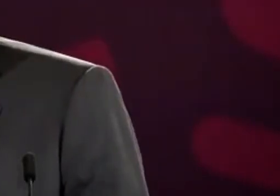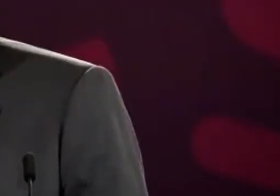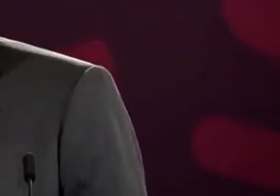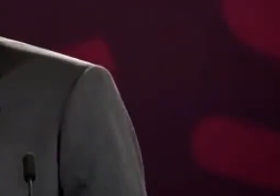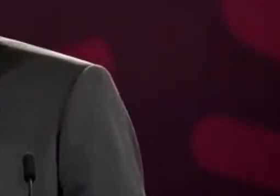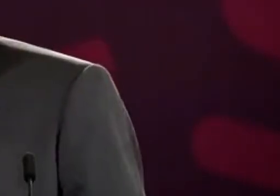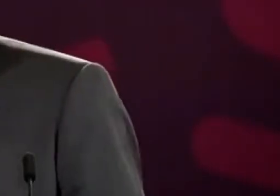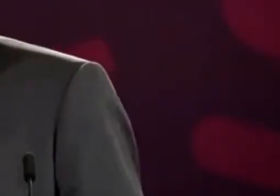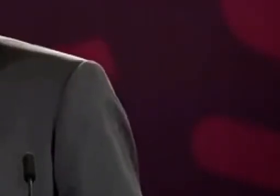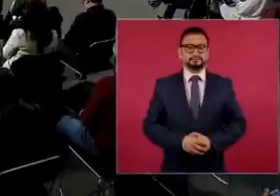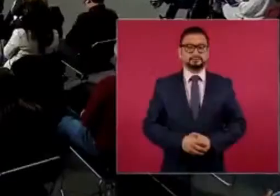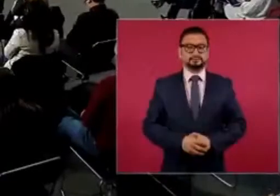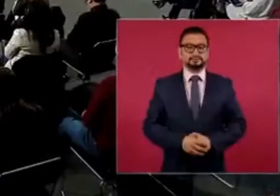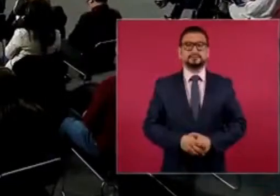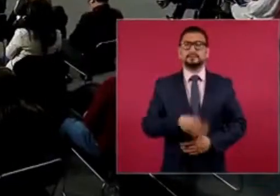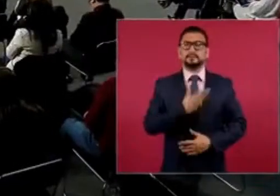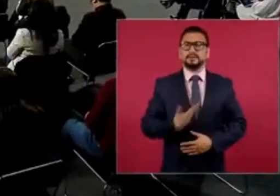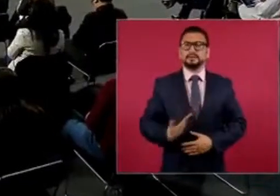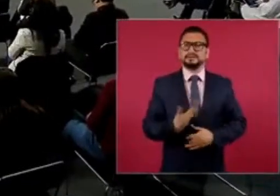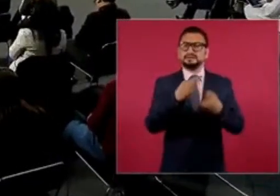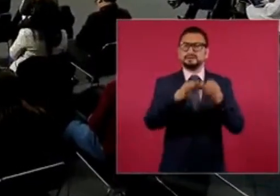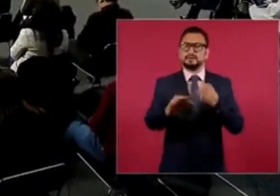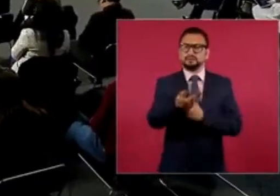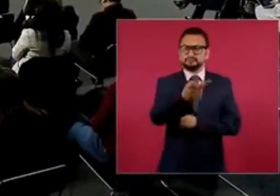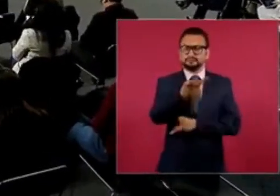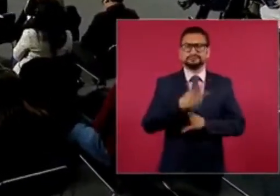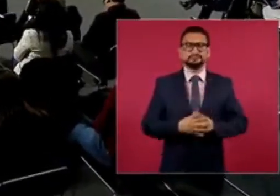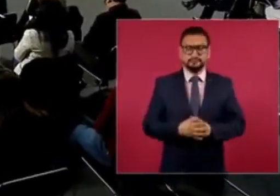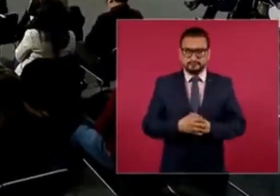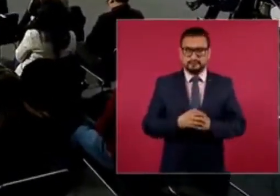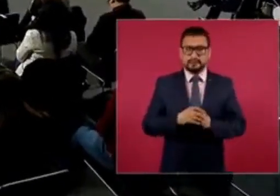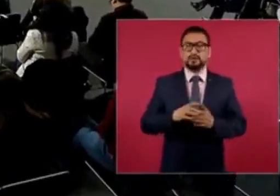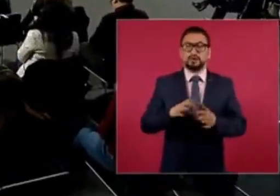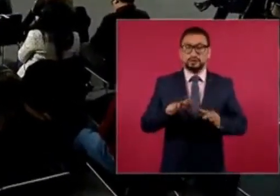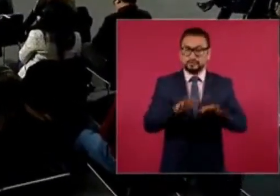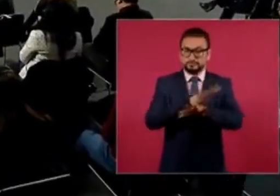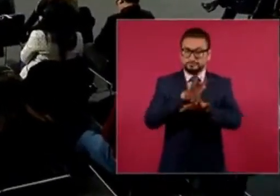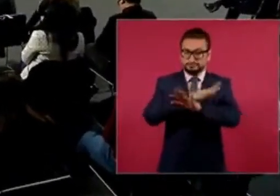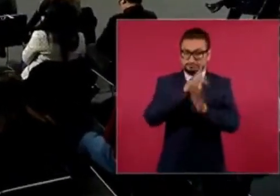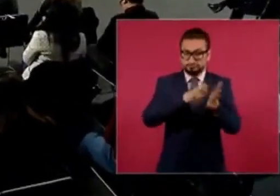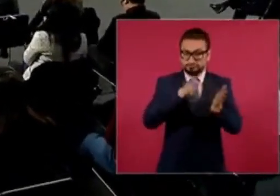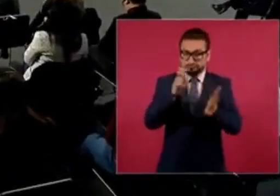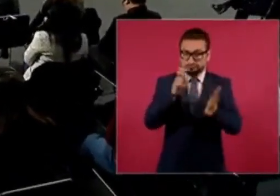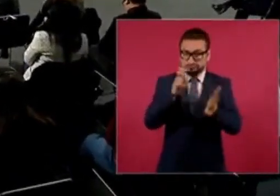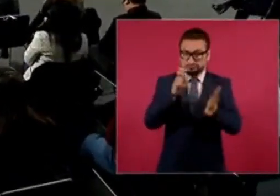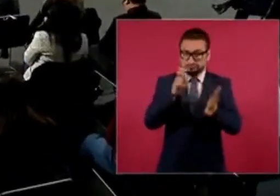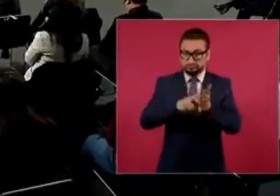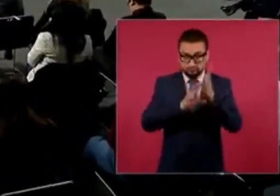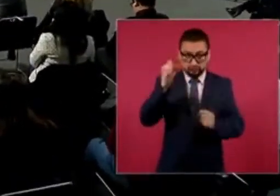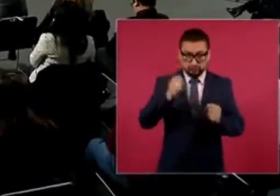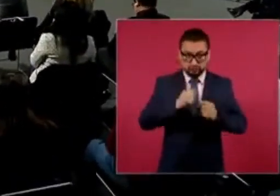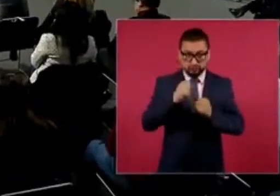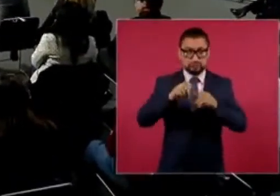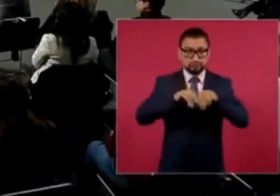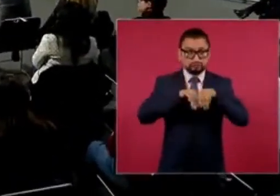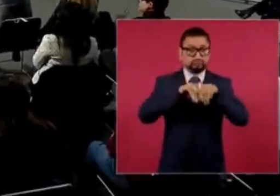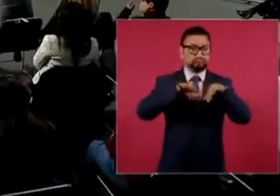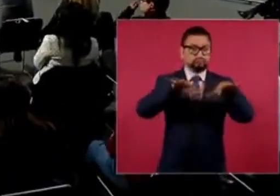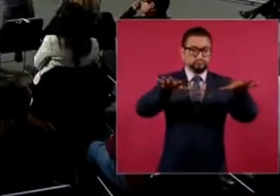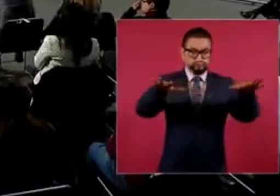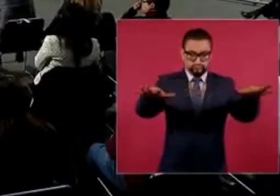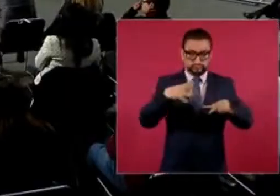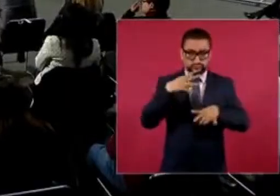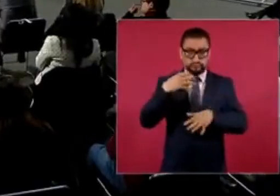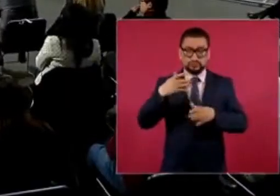importante. Presidente, ya por último, ¿esta reforma constitucional se va a publicar en lenguas maternas de los pueblos